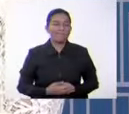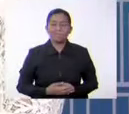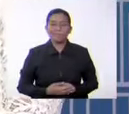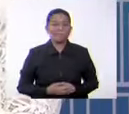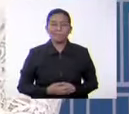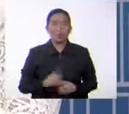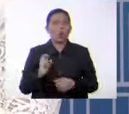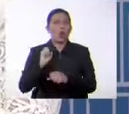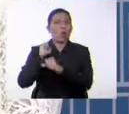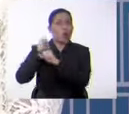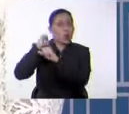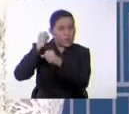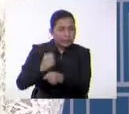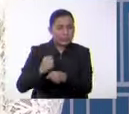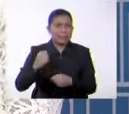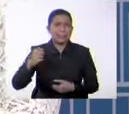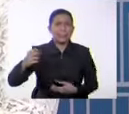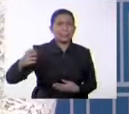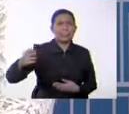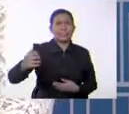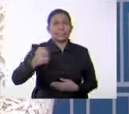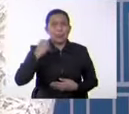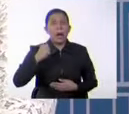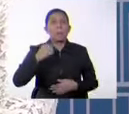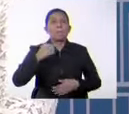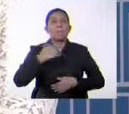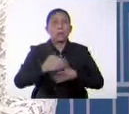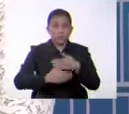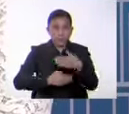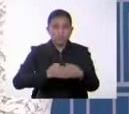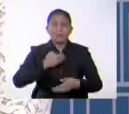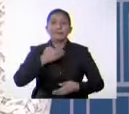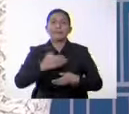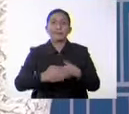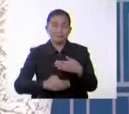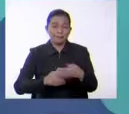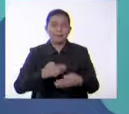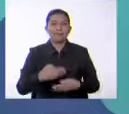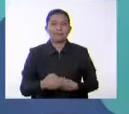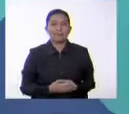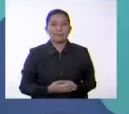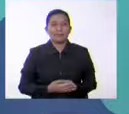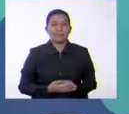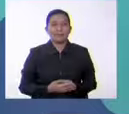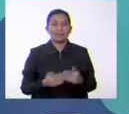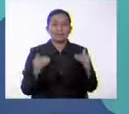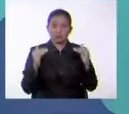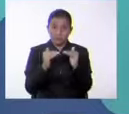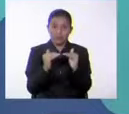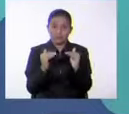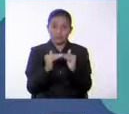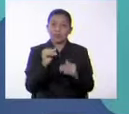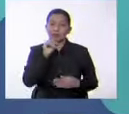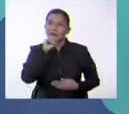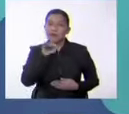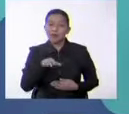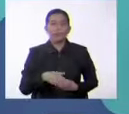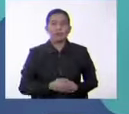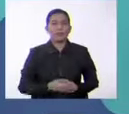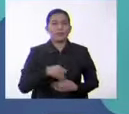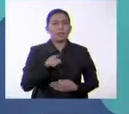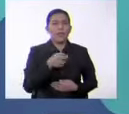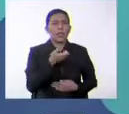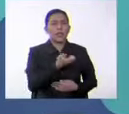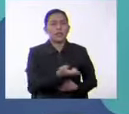conquistas, logros, han sido procesos, podríamos llamarlos así. También cabe mencionar, maestra, los elementos